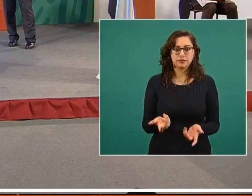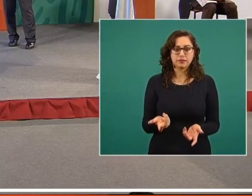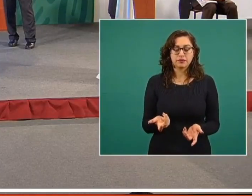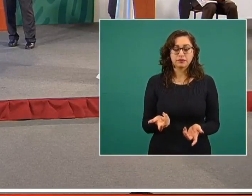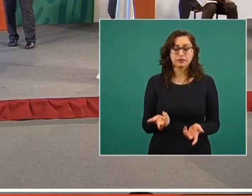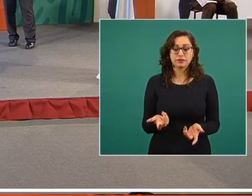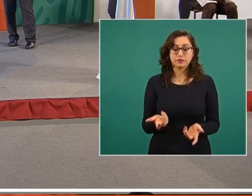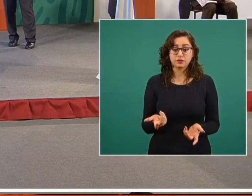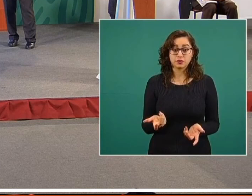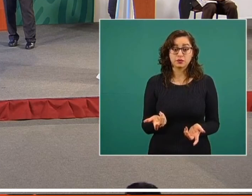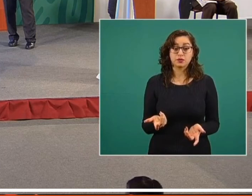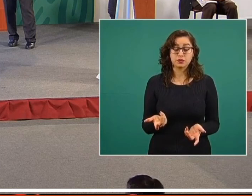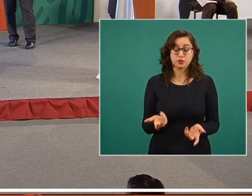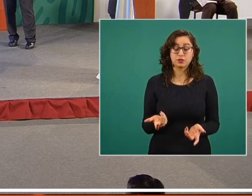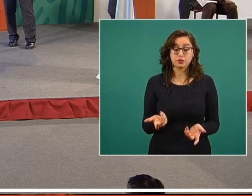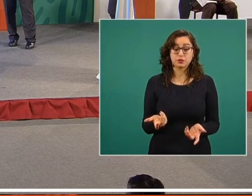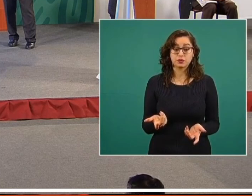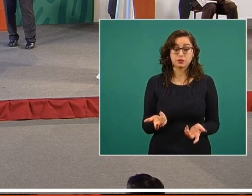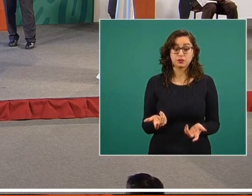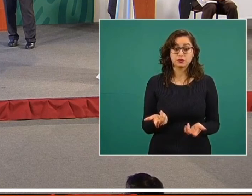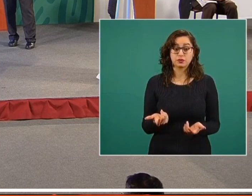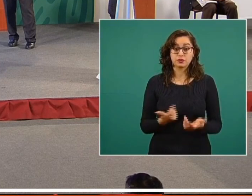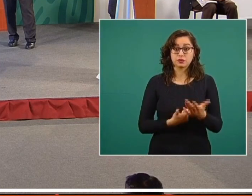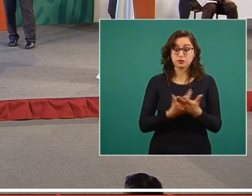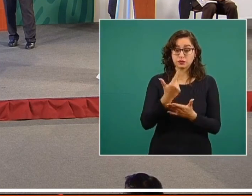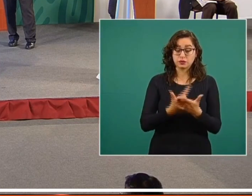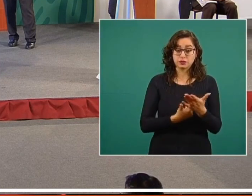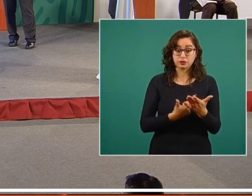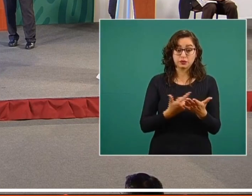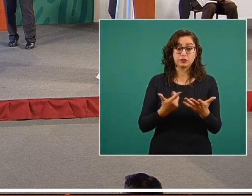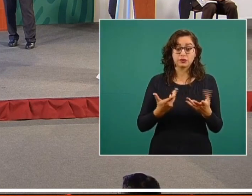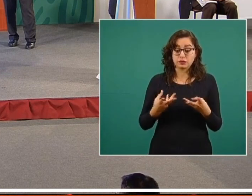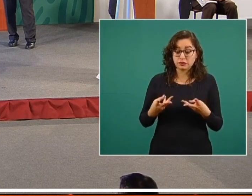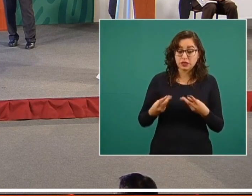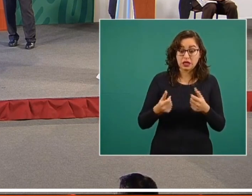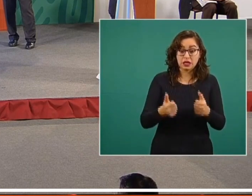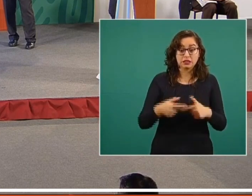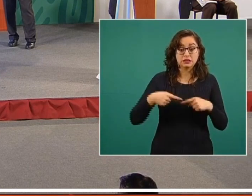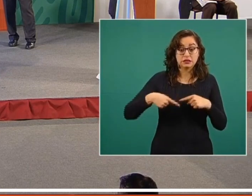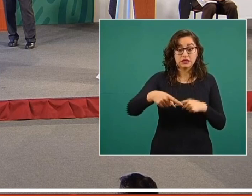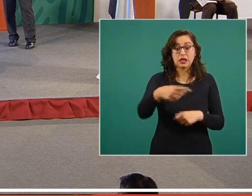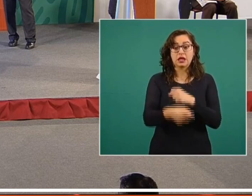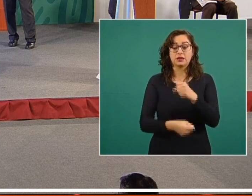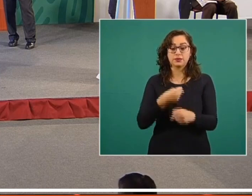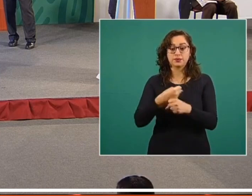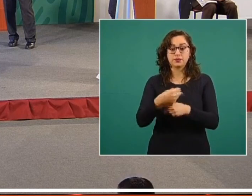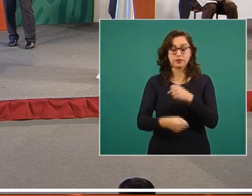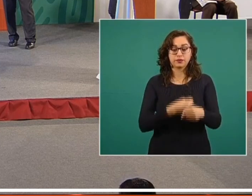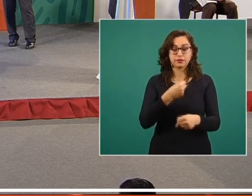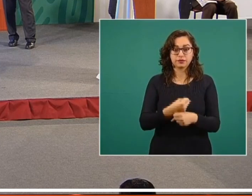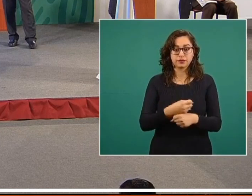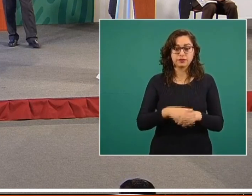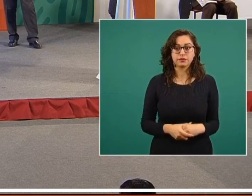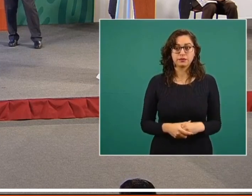cuenta pues los índices de precios que se manejan para los siguientes años. Por